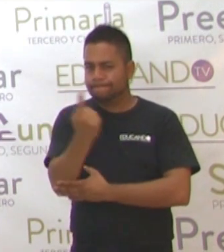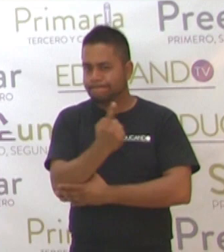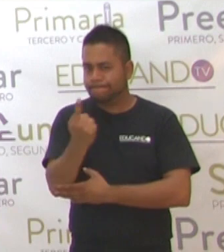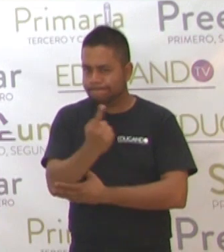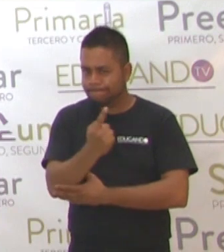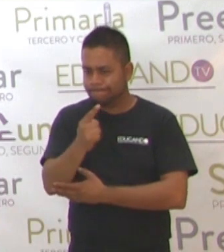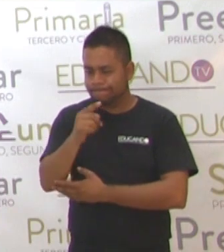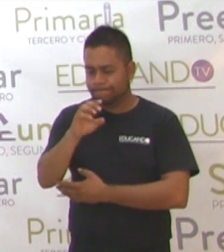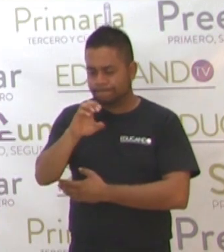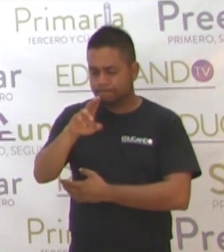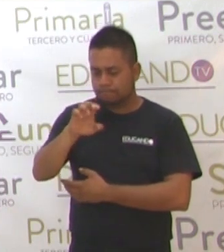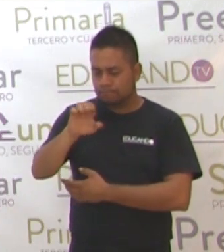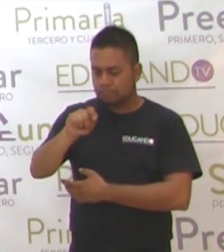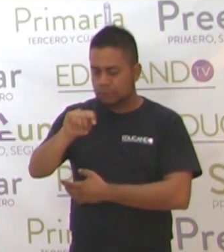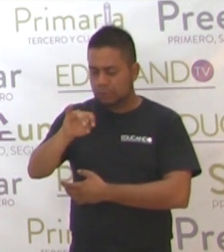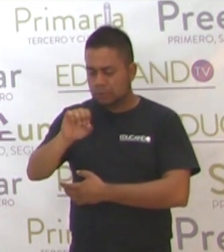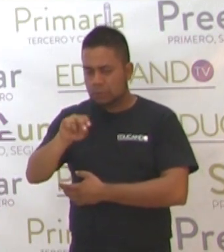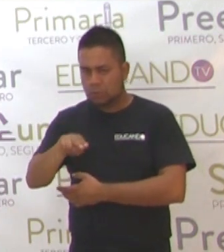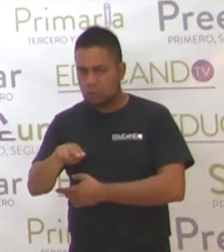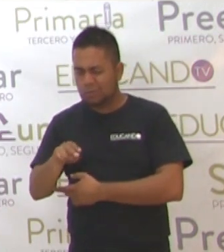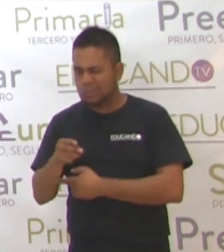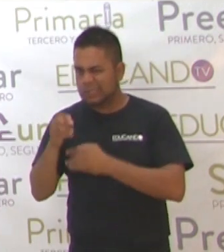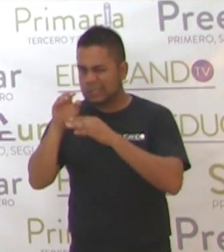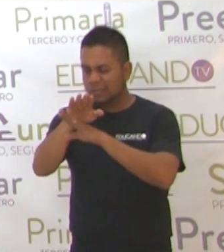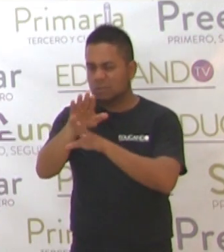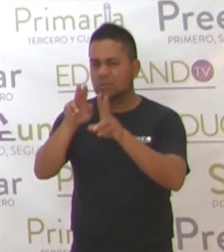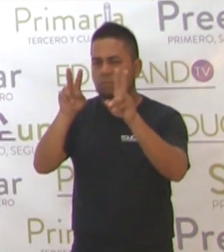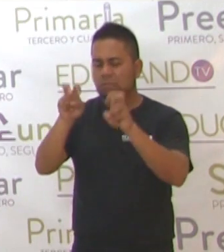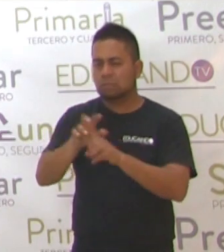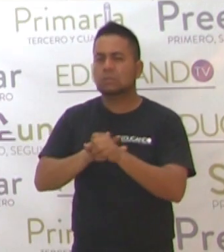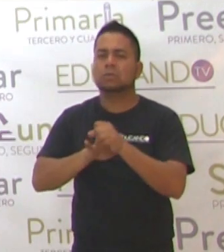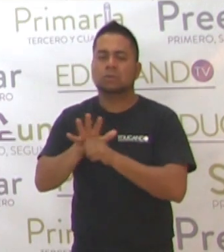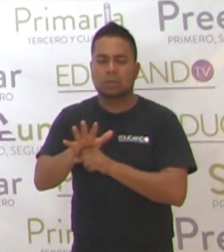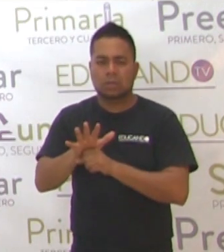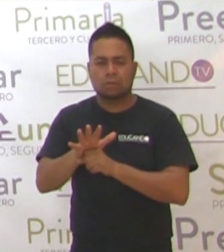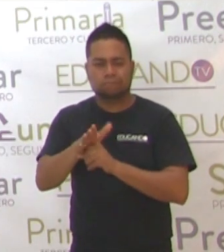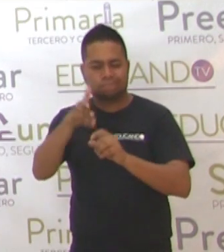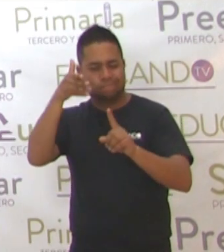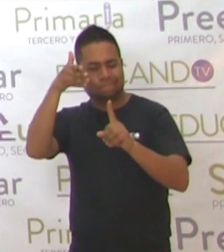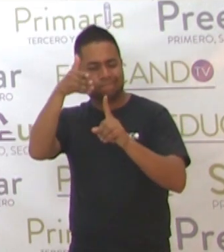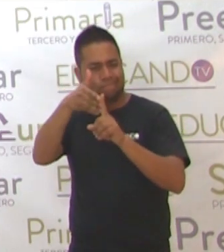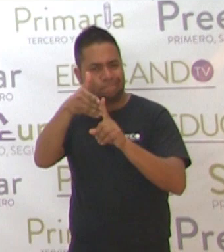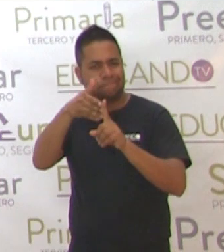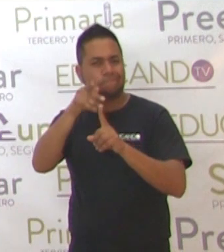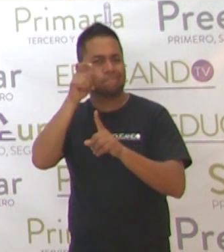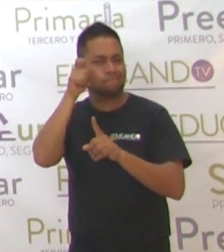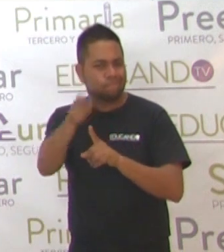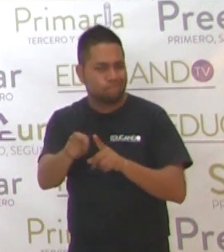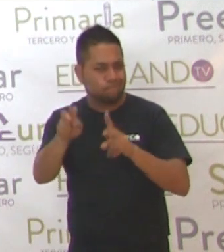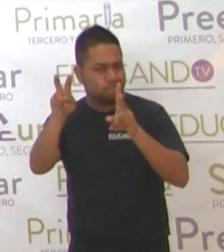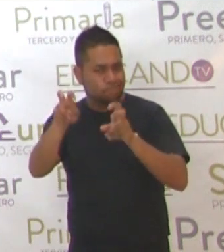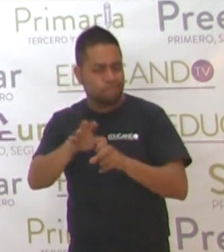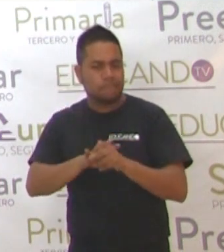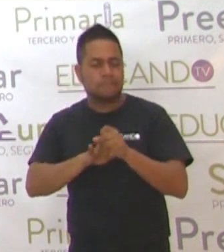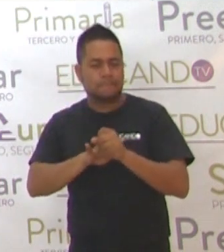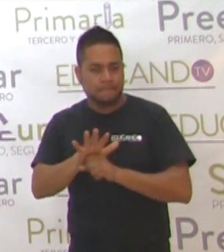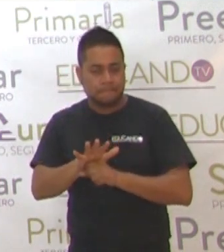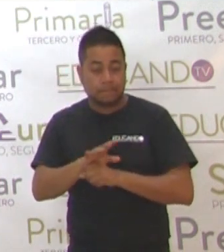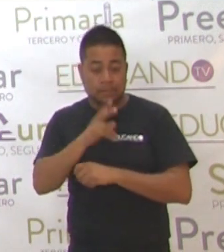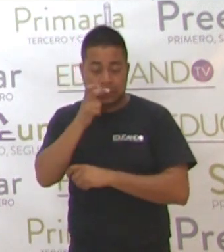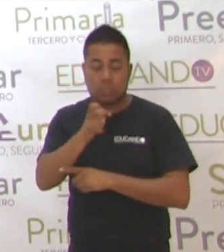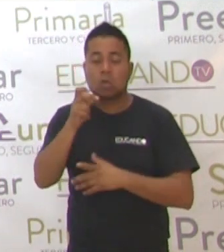cuestión de que no se está hablando a qué cuestión se refiere ahí es donde